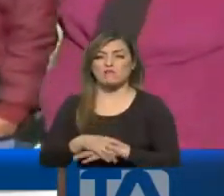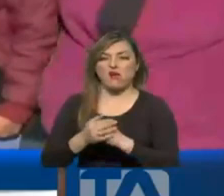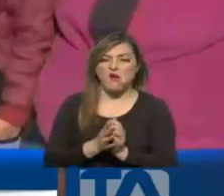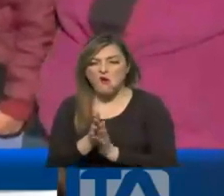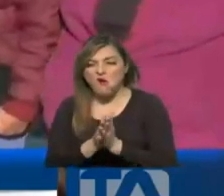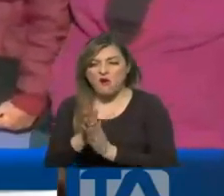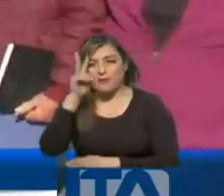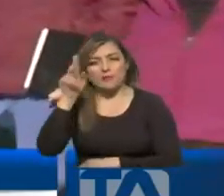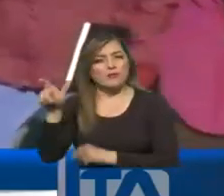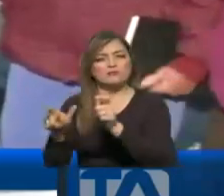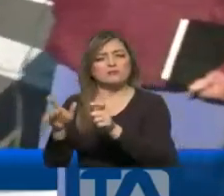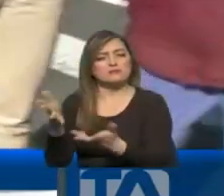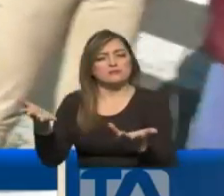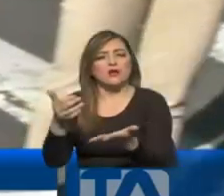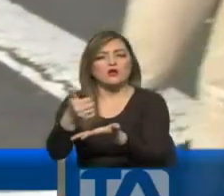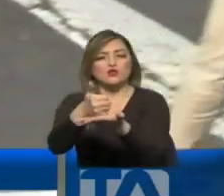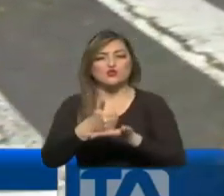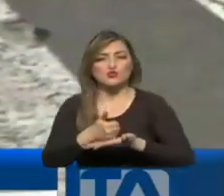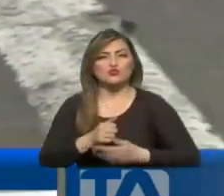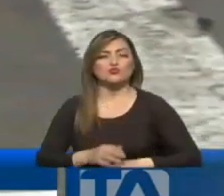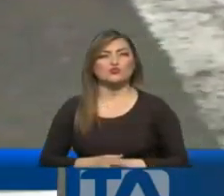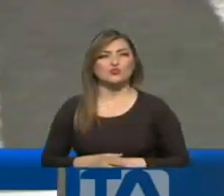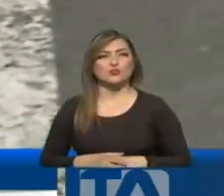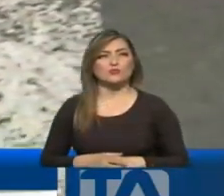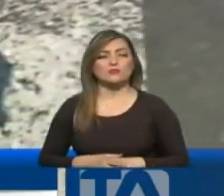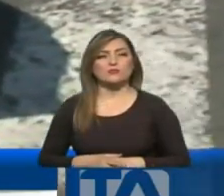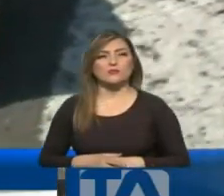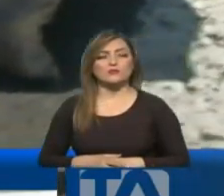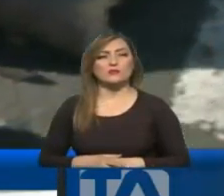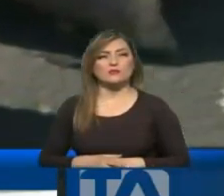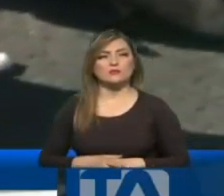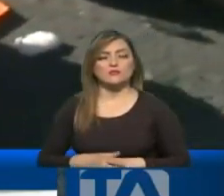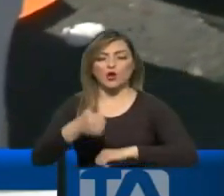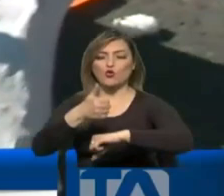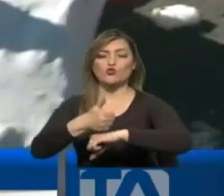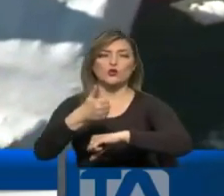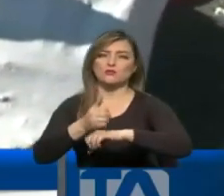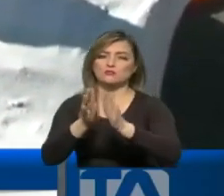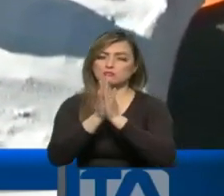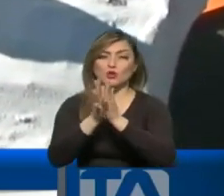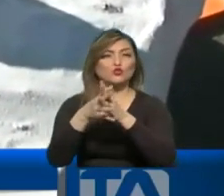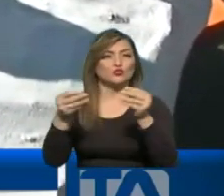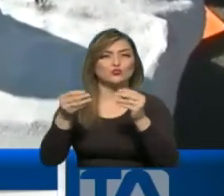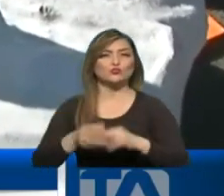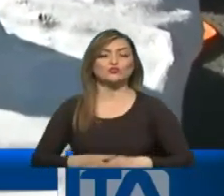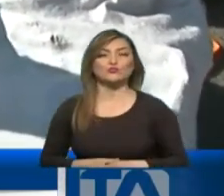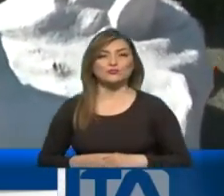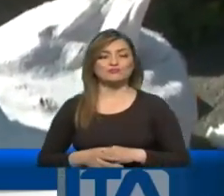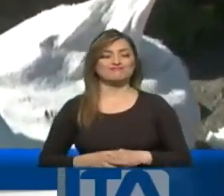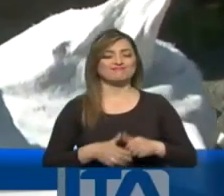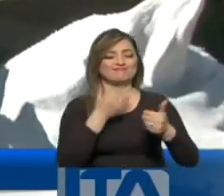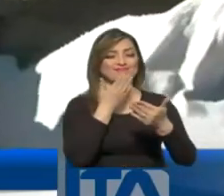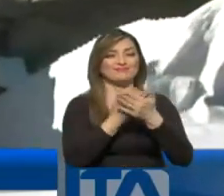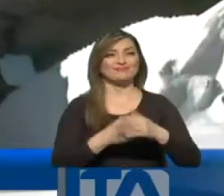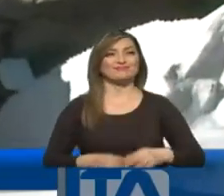que nos ayude, por favor, nos ayuden a llevar esta situación, va poniendo solución, ¿sí? Listo, muchísimas gracias.